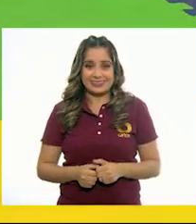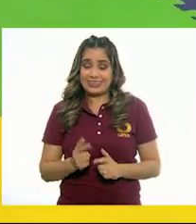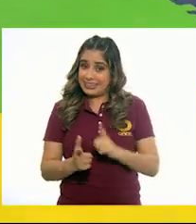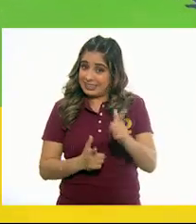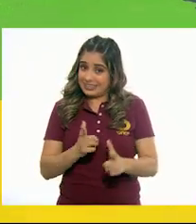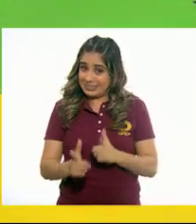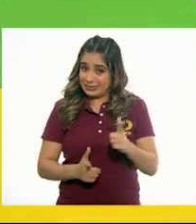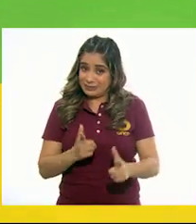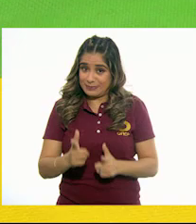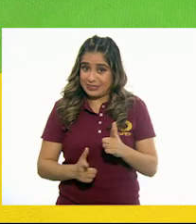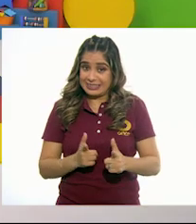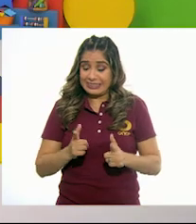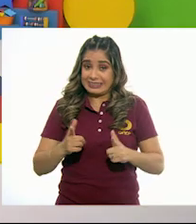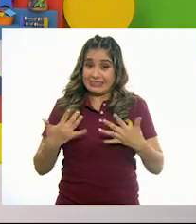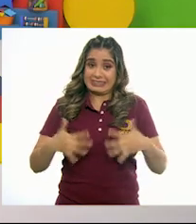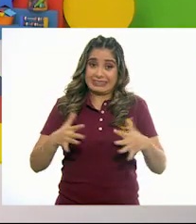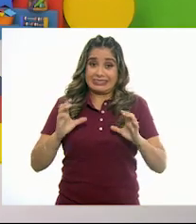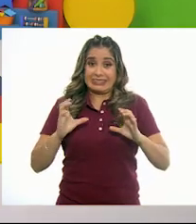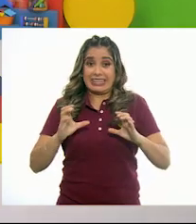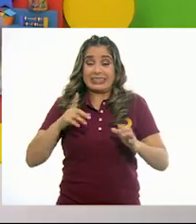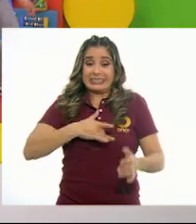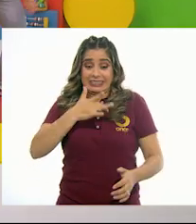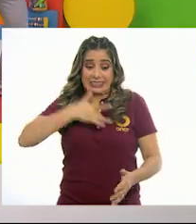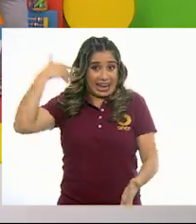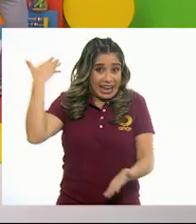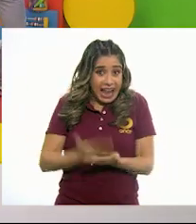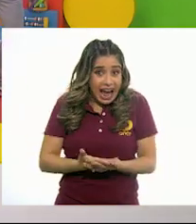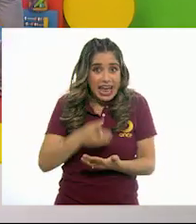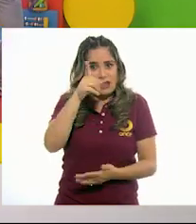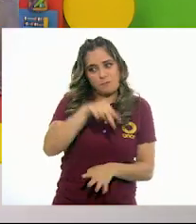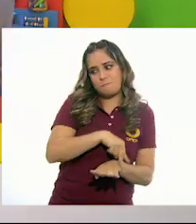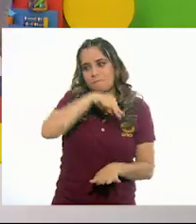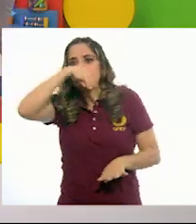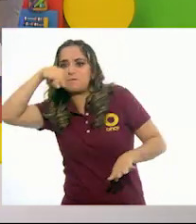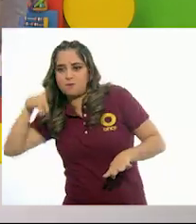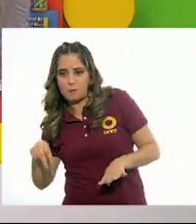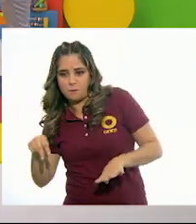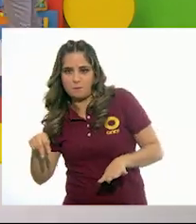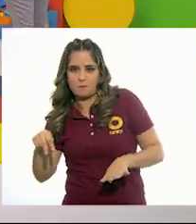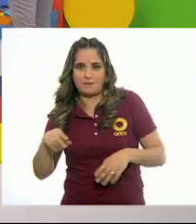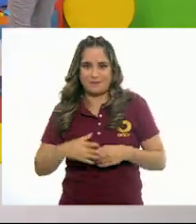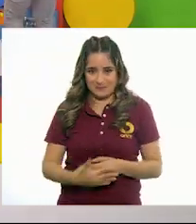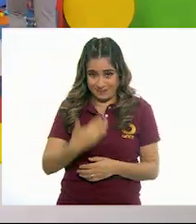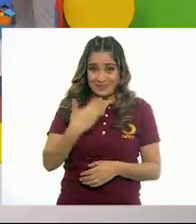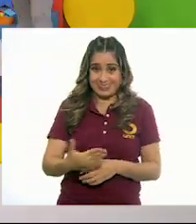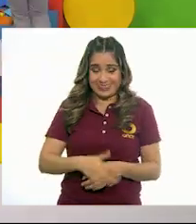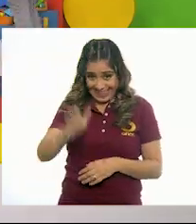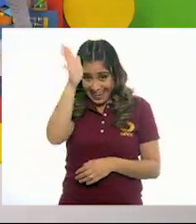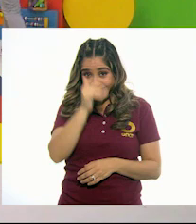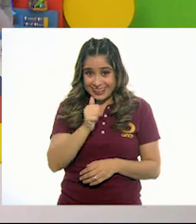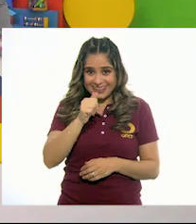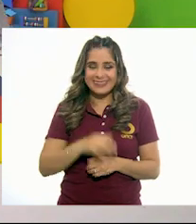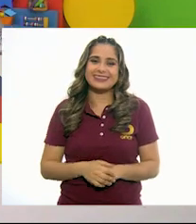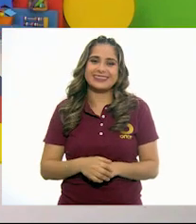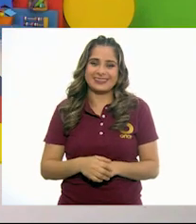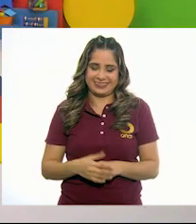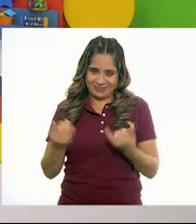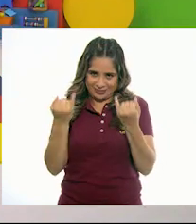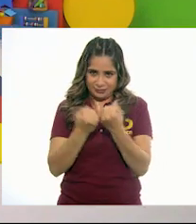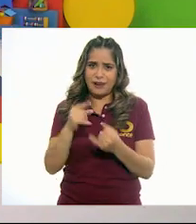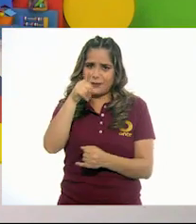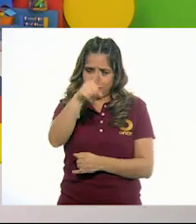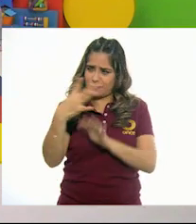Despacio. ¡Uy! ¡Uy! Si sientes que pierdes equilibrio, a mi espacio. ¿De acuerdo? Bien. Vamos, Sohar. En